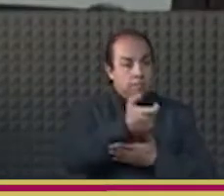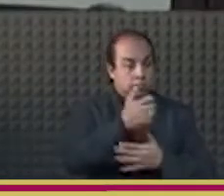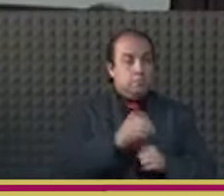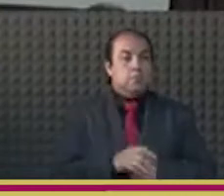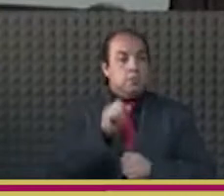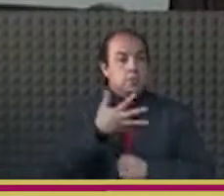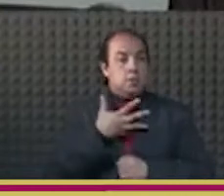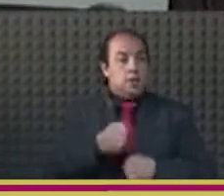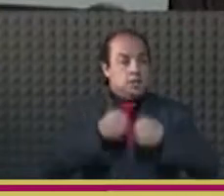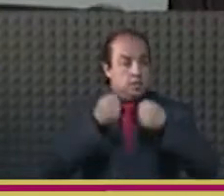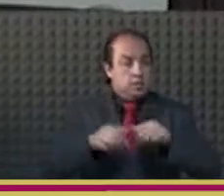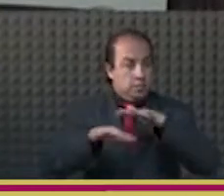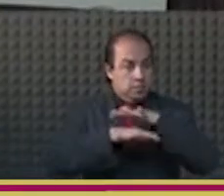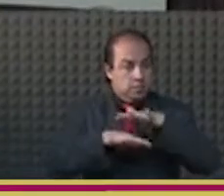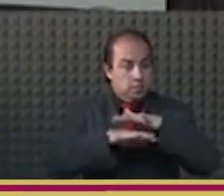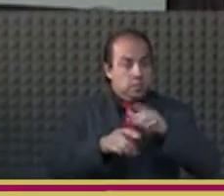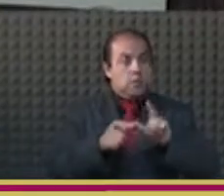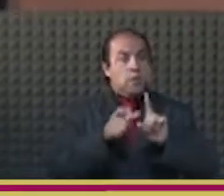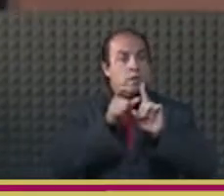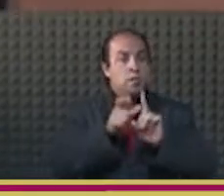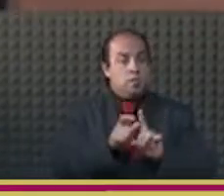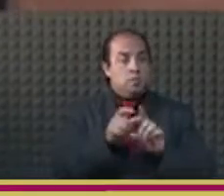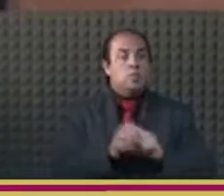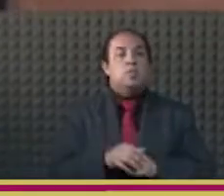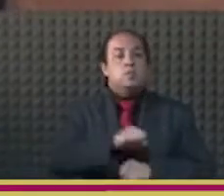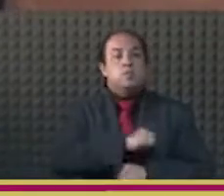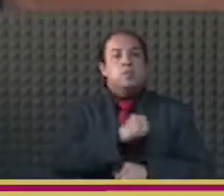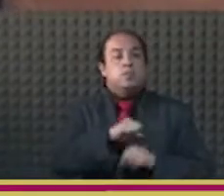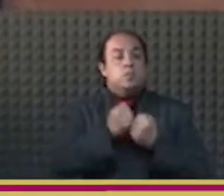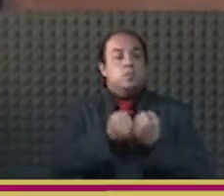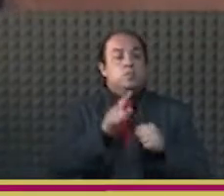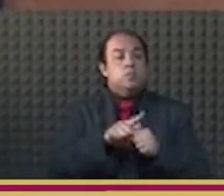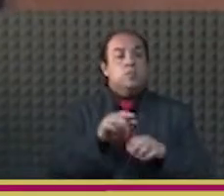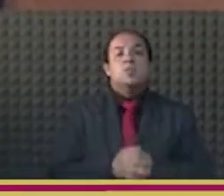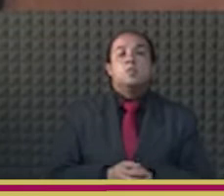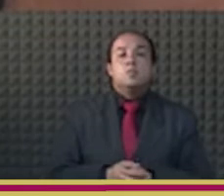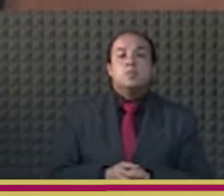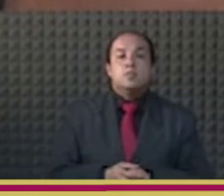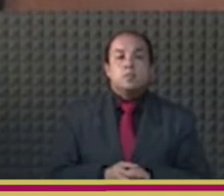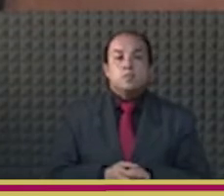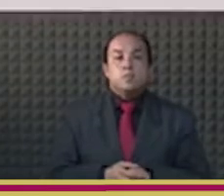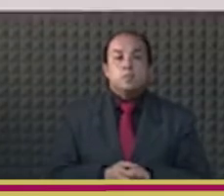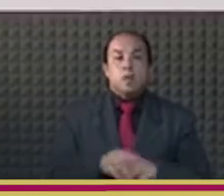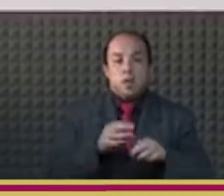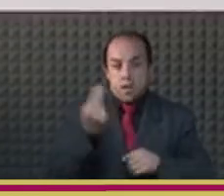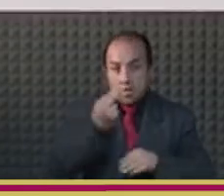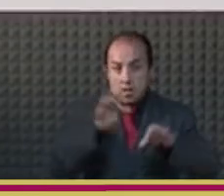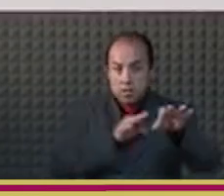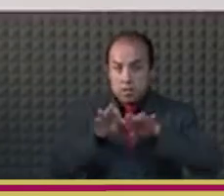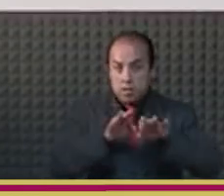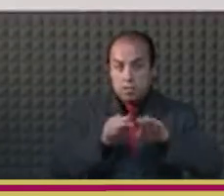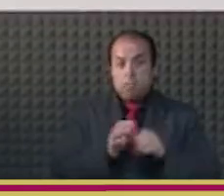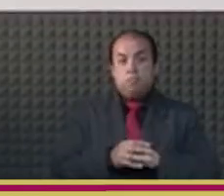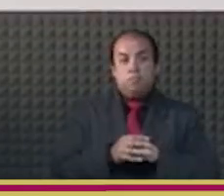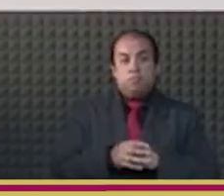proporcionará las garantías básicas de seguridad social. Es necesario trabajar de manera decidida para romper